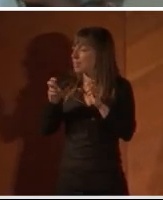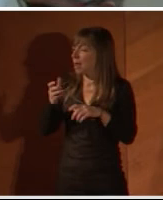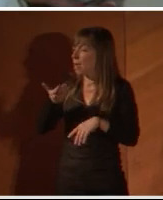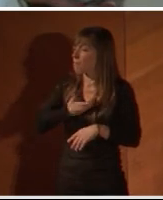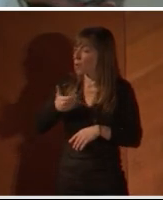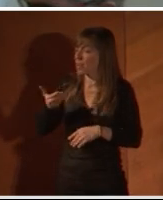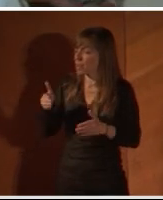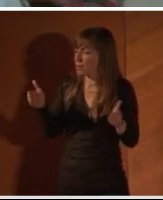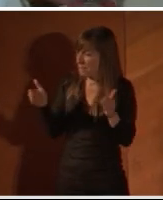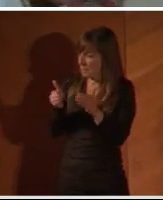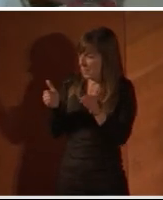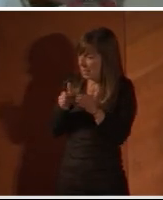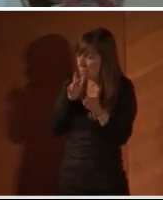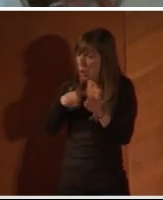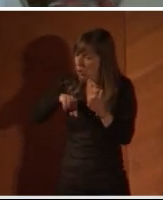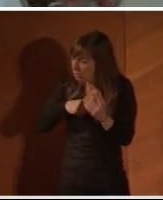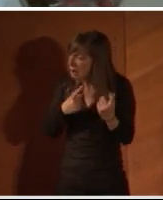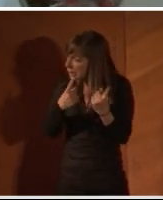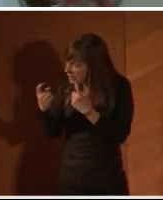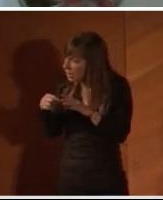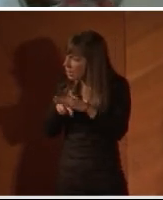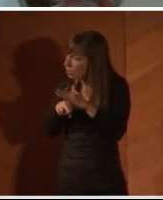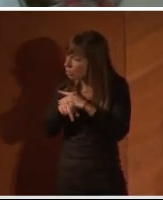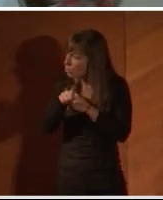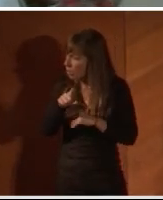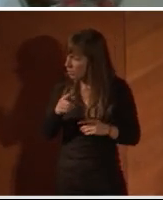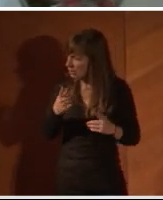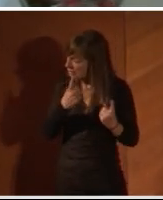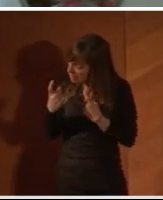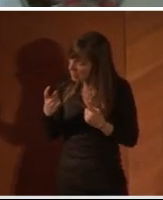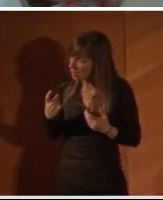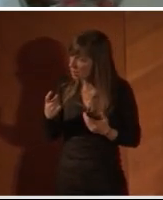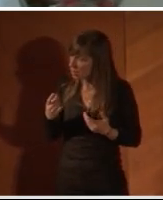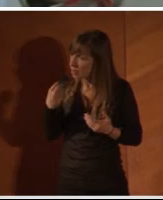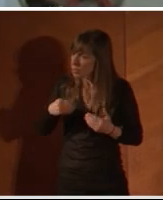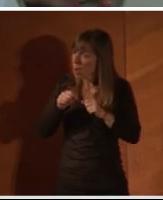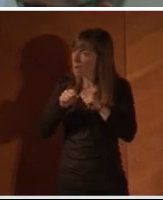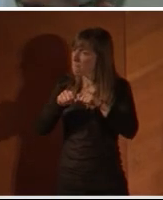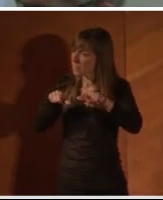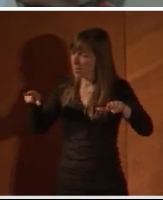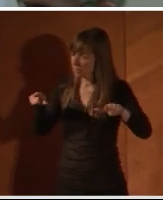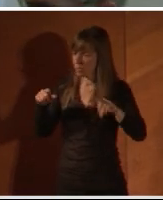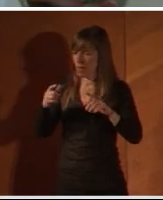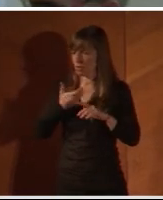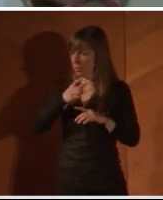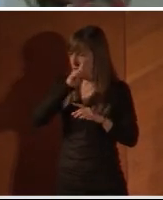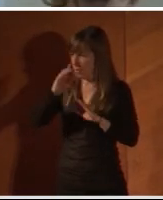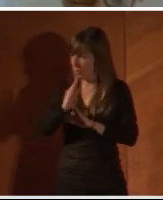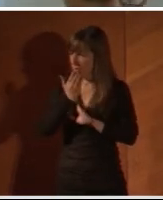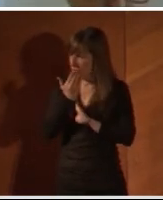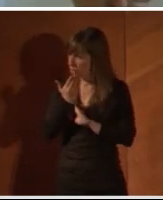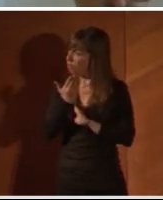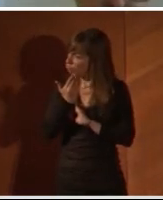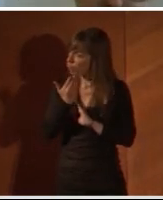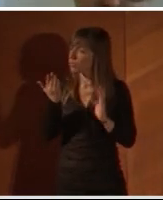nos vemos tan necesitados de este tipo de recursos como el que, como esta plataforma que el Ayuntamiento de Madrid está cediendo de forma